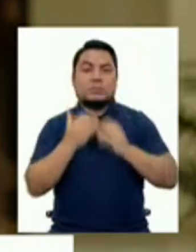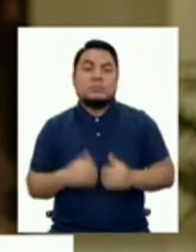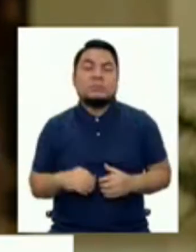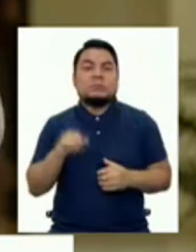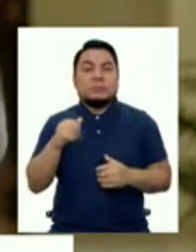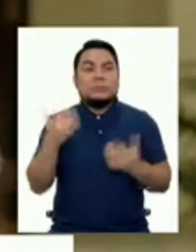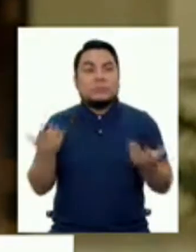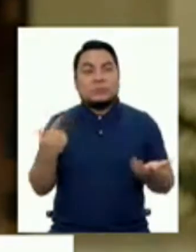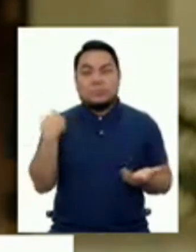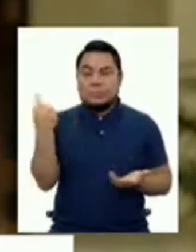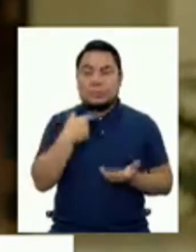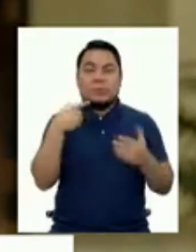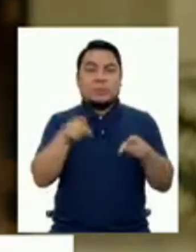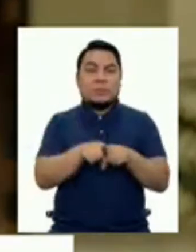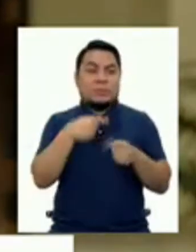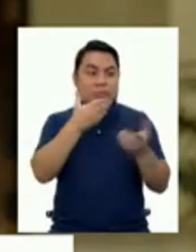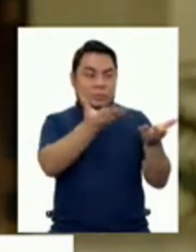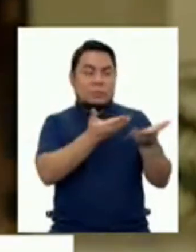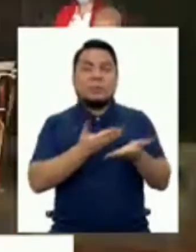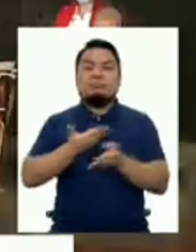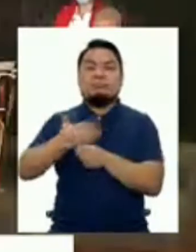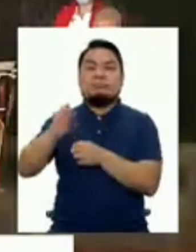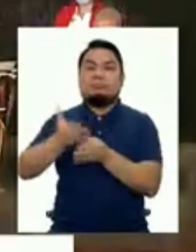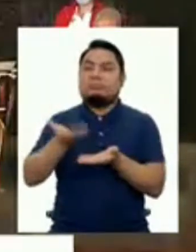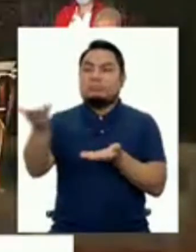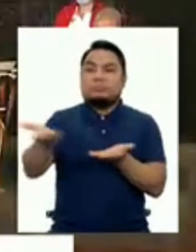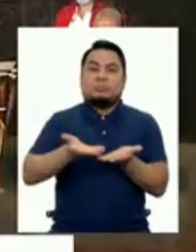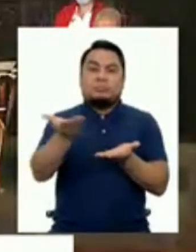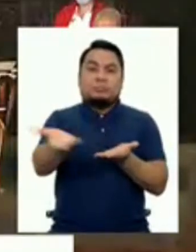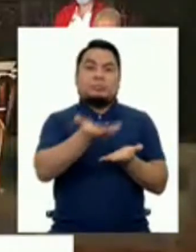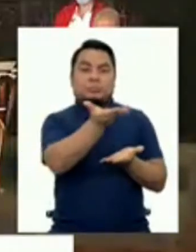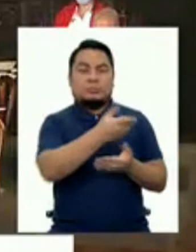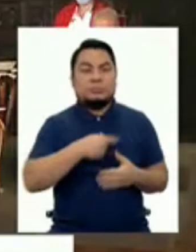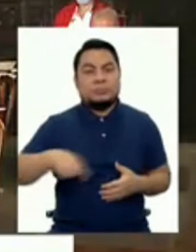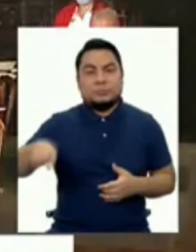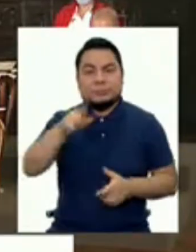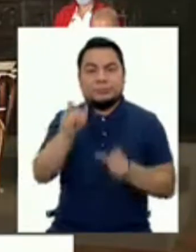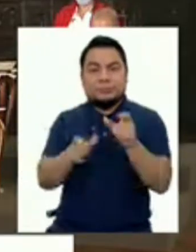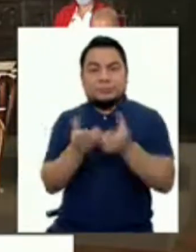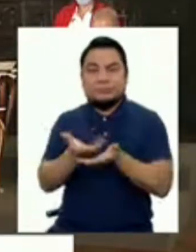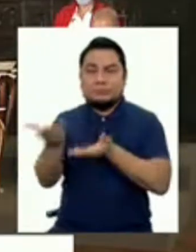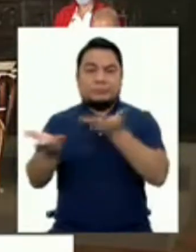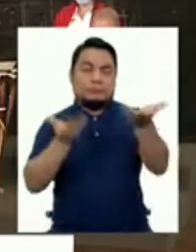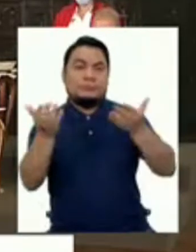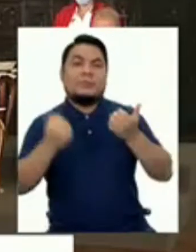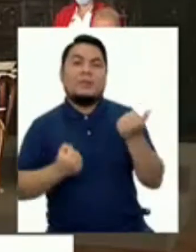cual nosotros también distribuiremos como